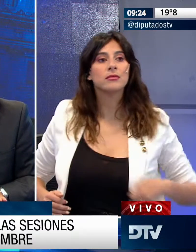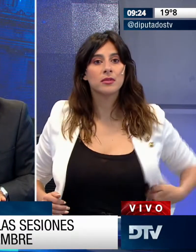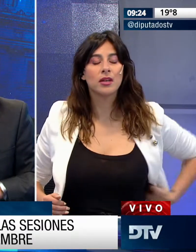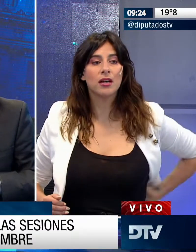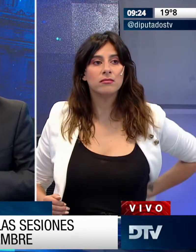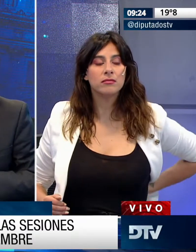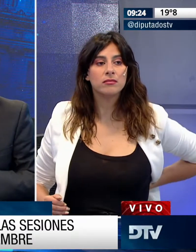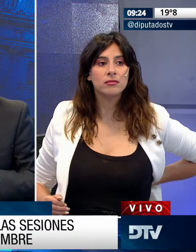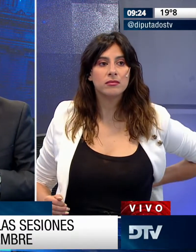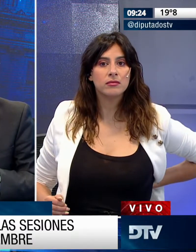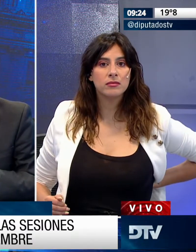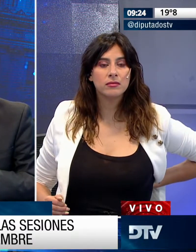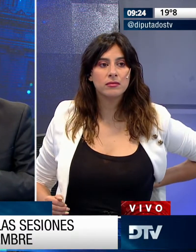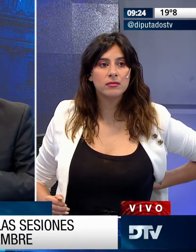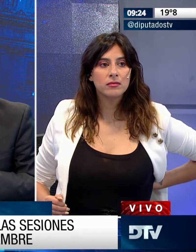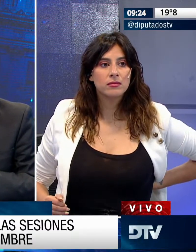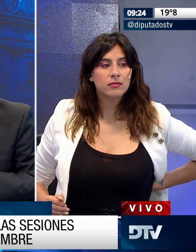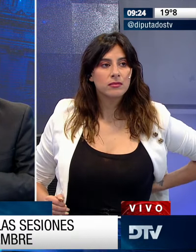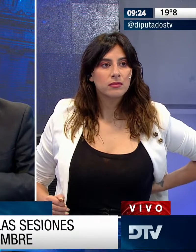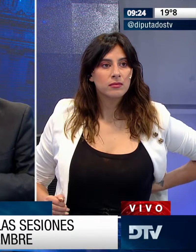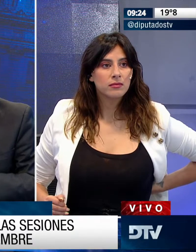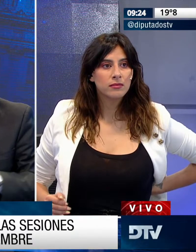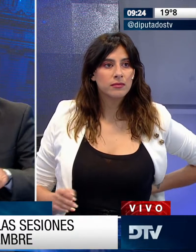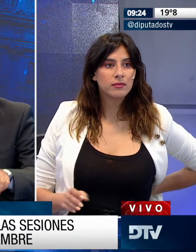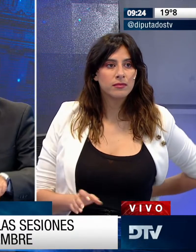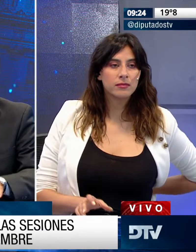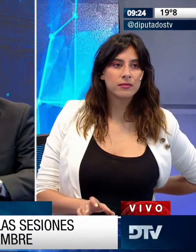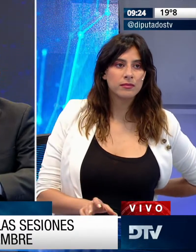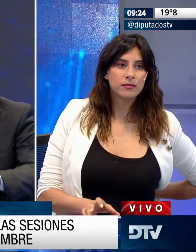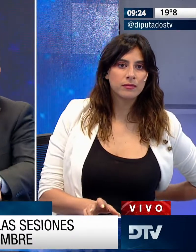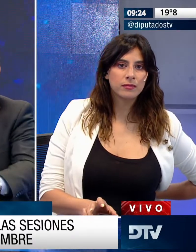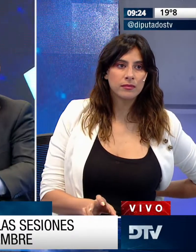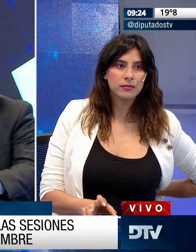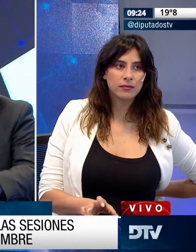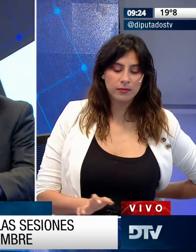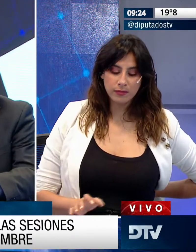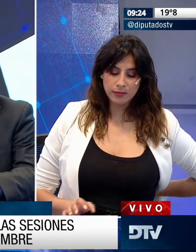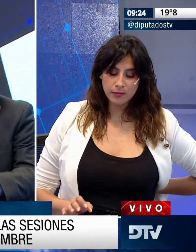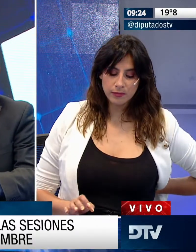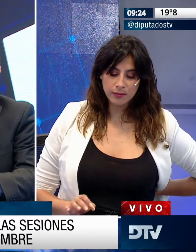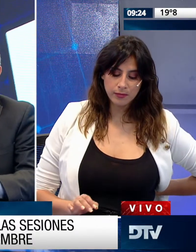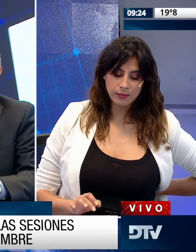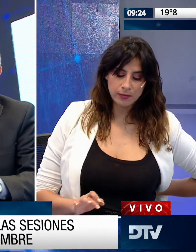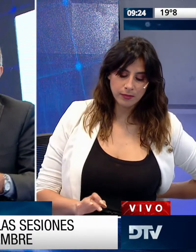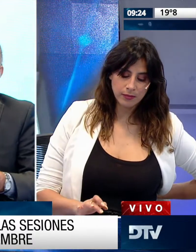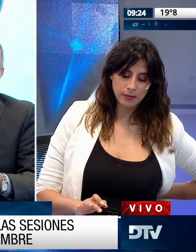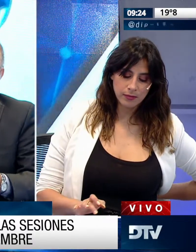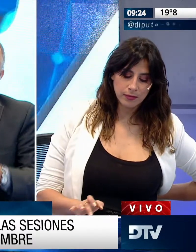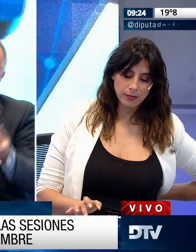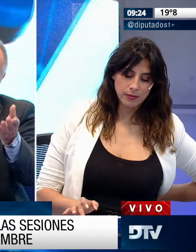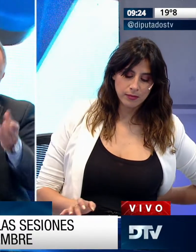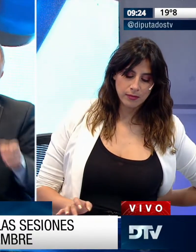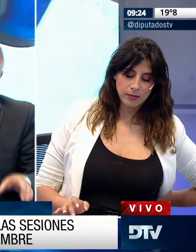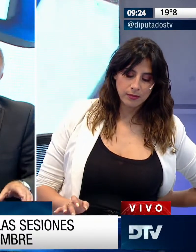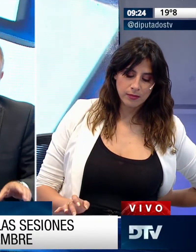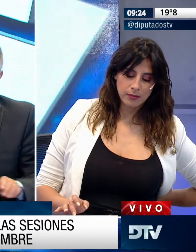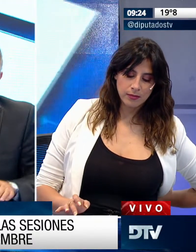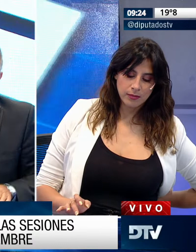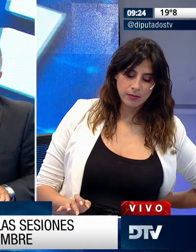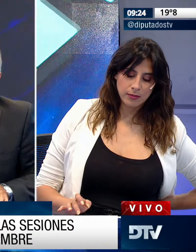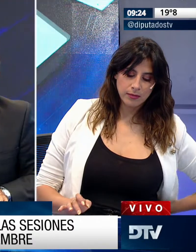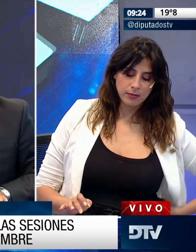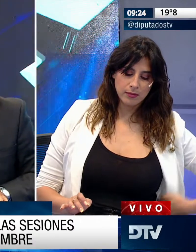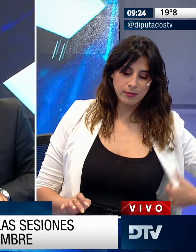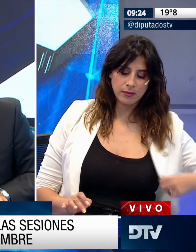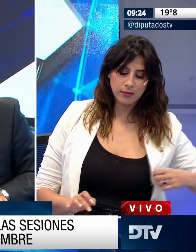como perdido. Tenés a favor... Tenés a favor tenés que no tenés que poner un temario, mandarlo la vez pasada. Exacto, del año